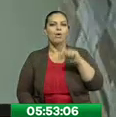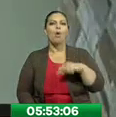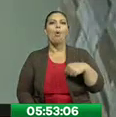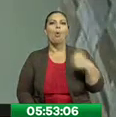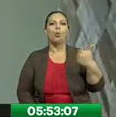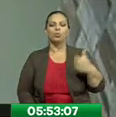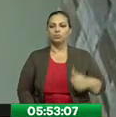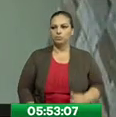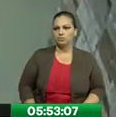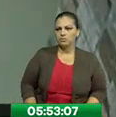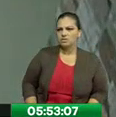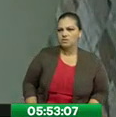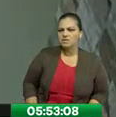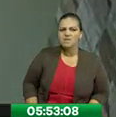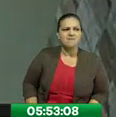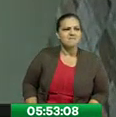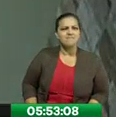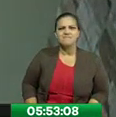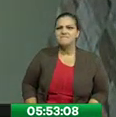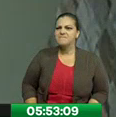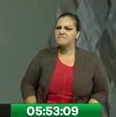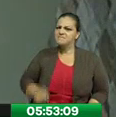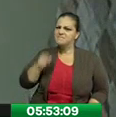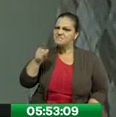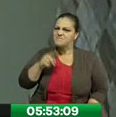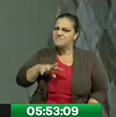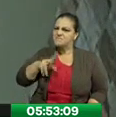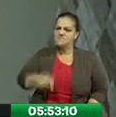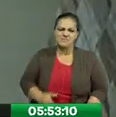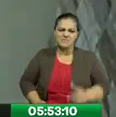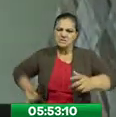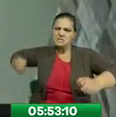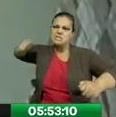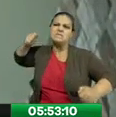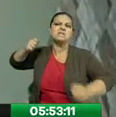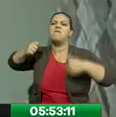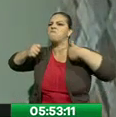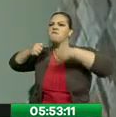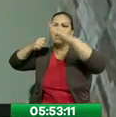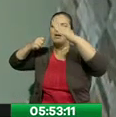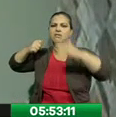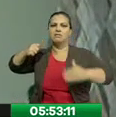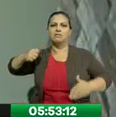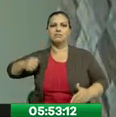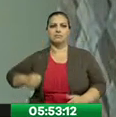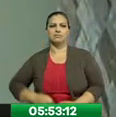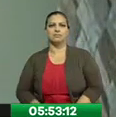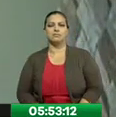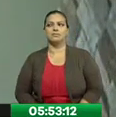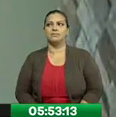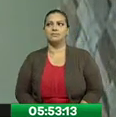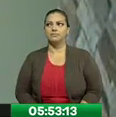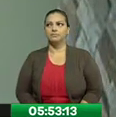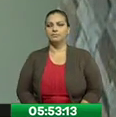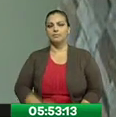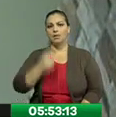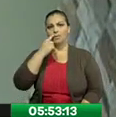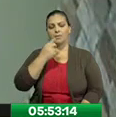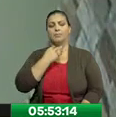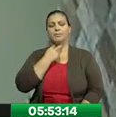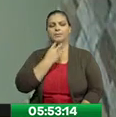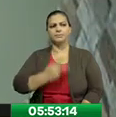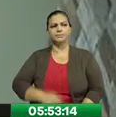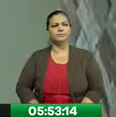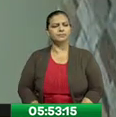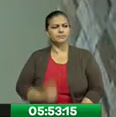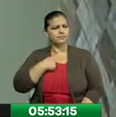su casa con un machete en la mano, exigiéndole que se vaya. Lo veo que el tipo entra y salió pues con un machete y lo corrió. Entonces le